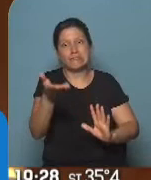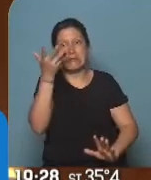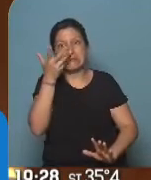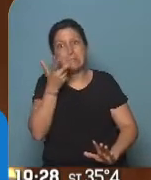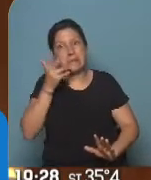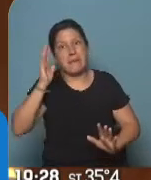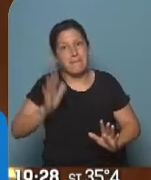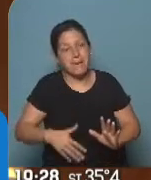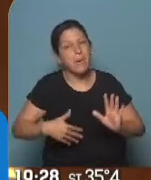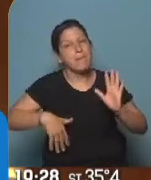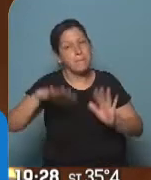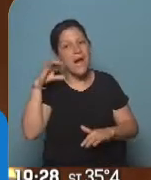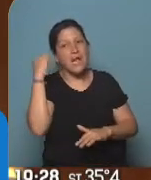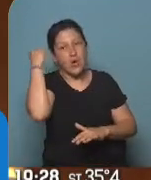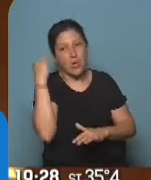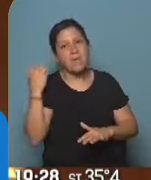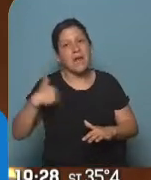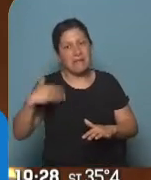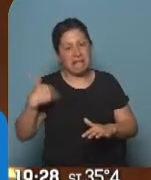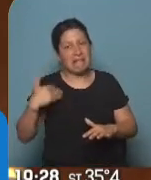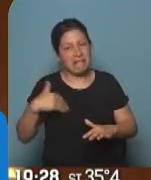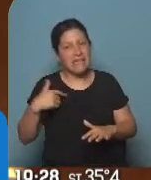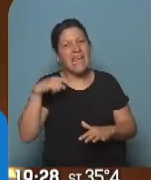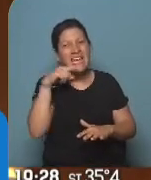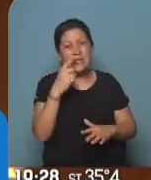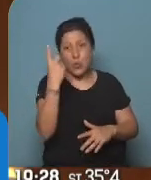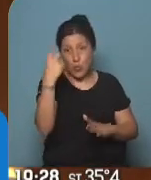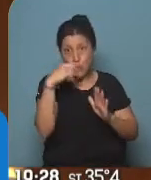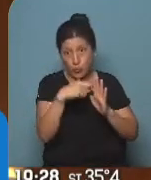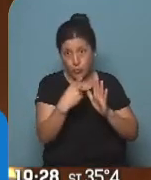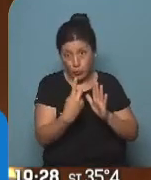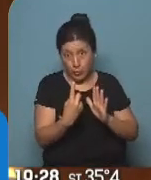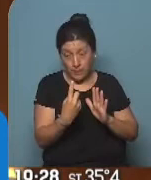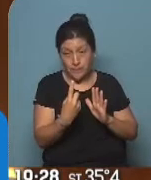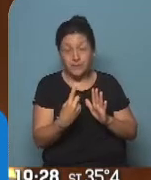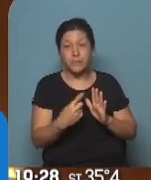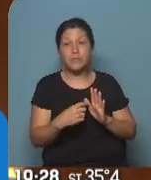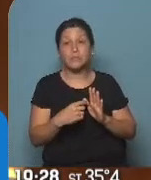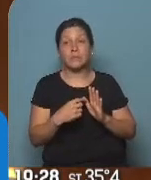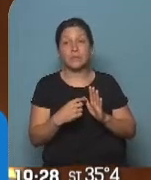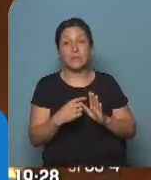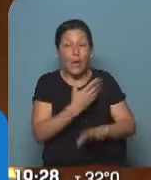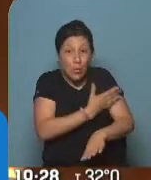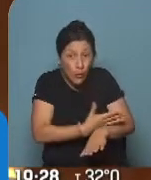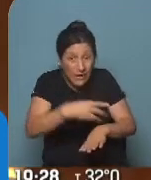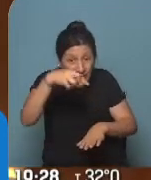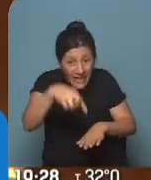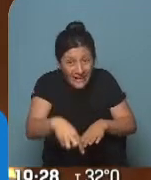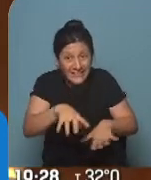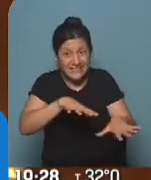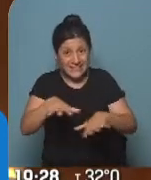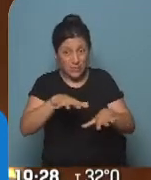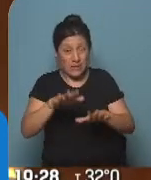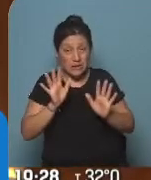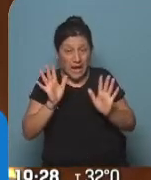economía argentina, bimonetaria y con la historia que tiene. Eso es un factor, digamos. El régimen en el que estamos, que es un régimen en el que terminamos